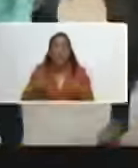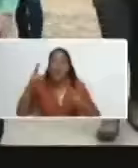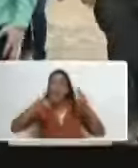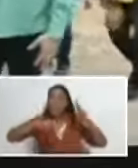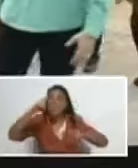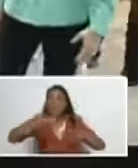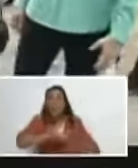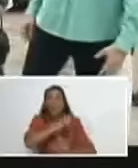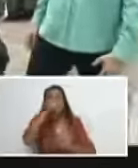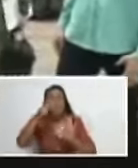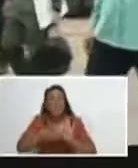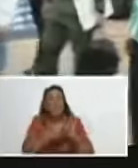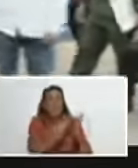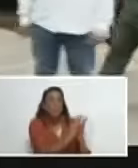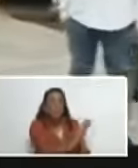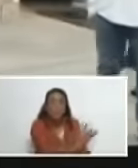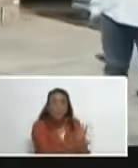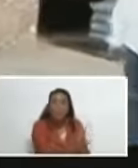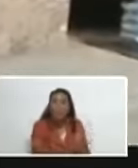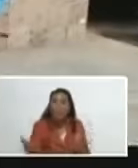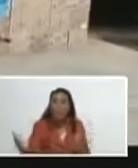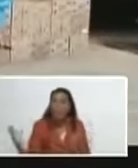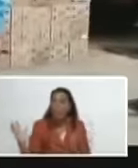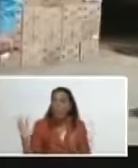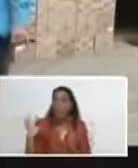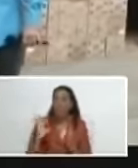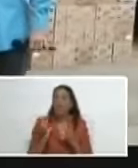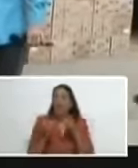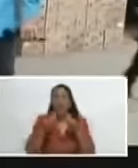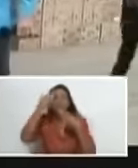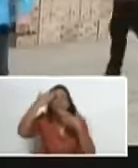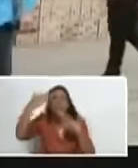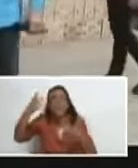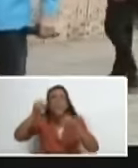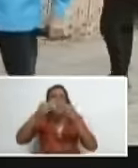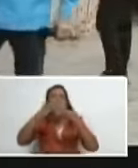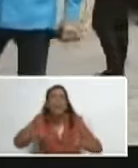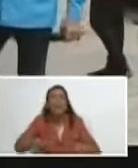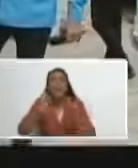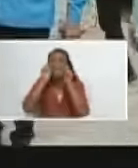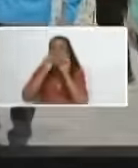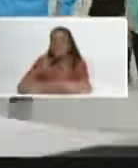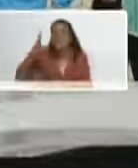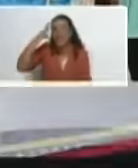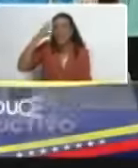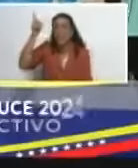exposición completa. Mi saludo. ¿Cómo están ustedes? Que Dios me la bendiga.